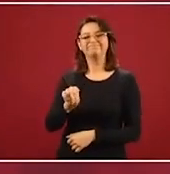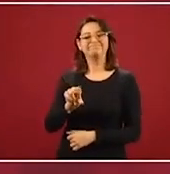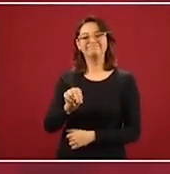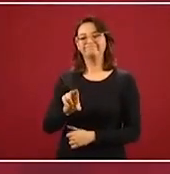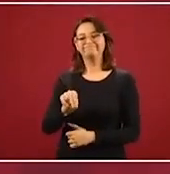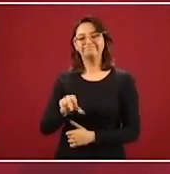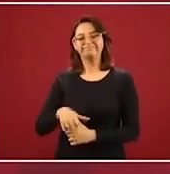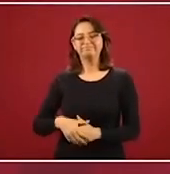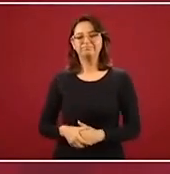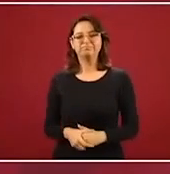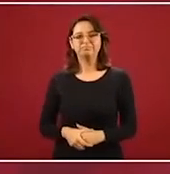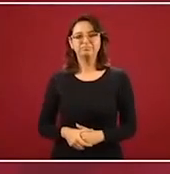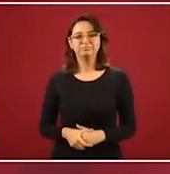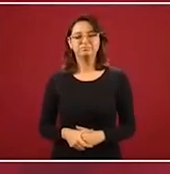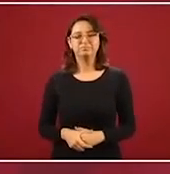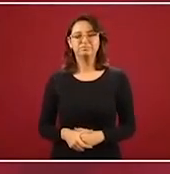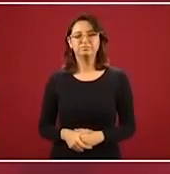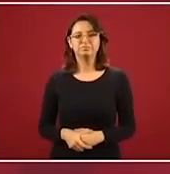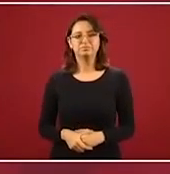Pero